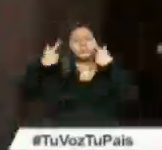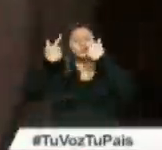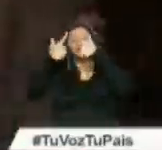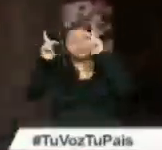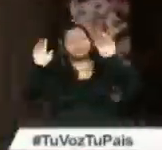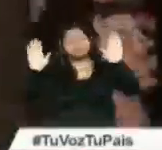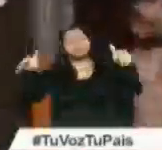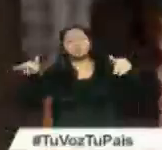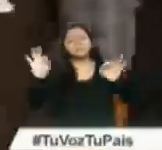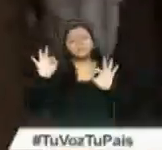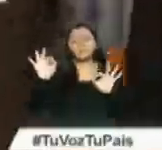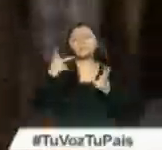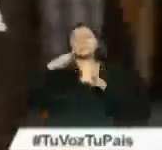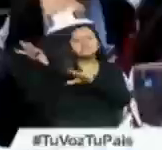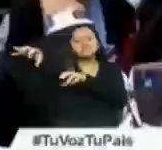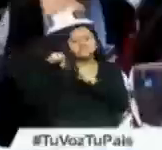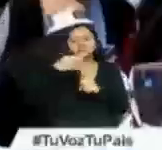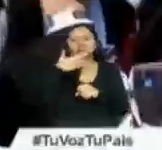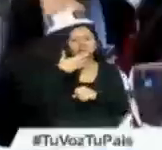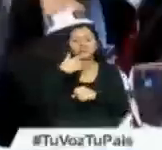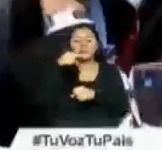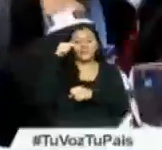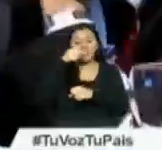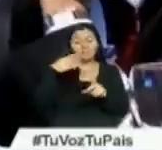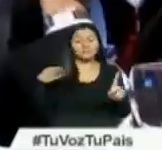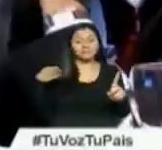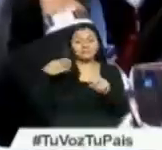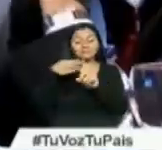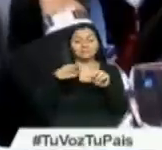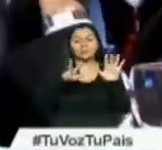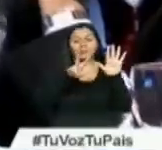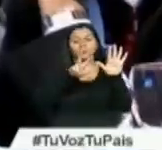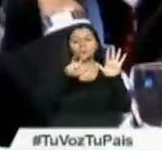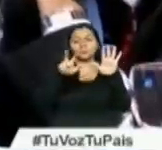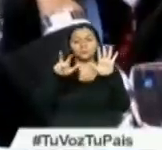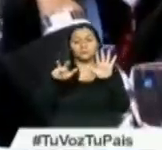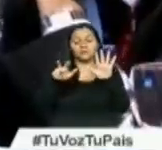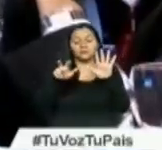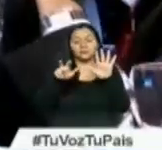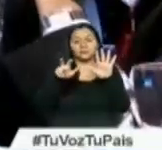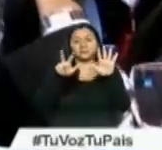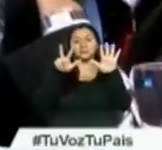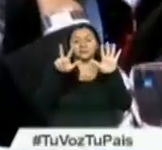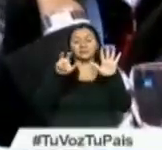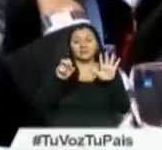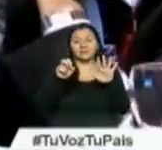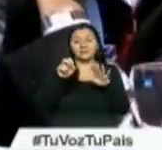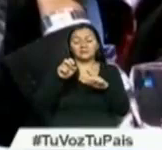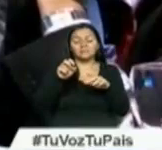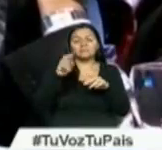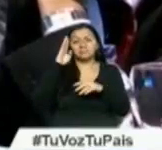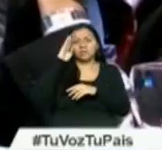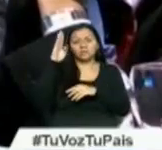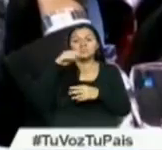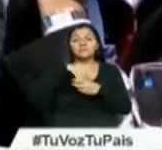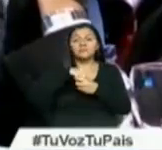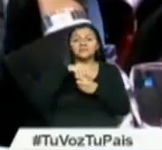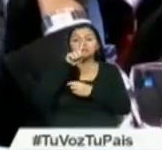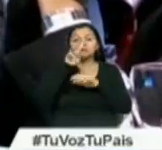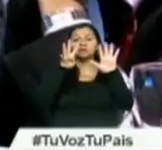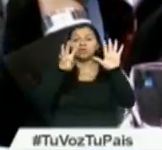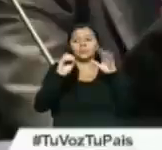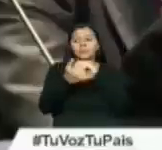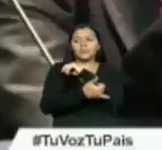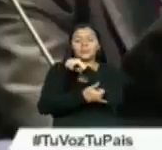de Norteamérica y Europa. A este evento acudieron 830 jefes de policía y altos funcionarios de los 190 países